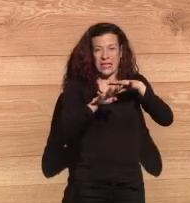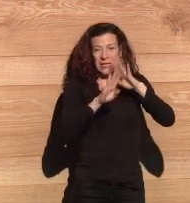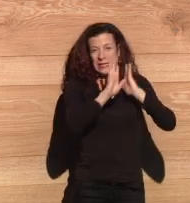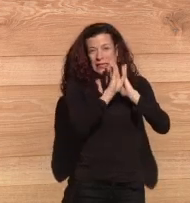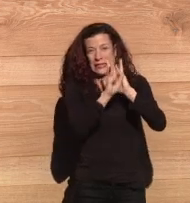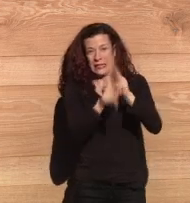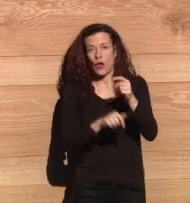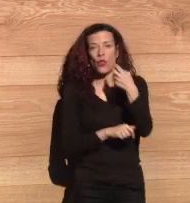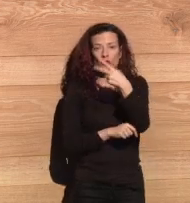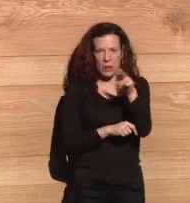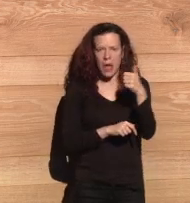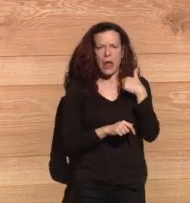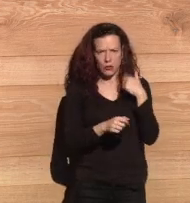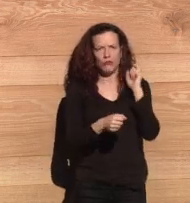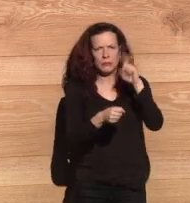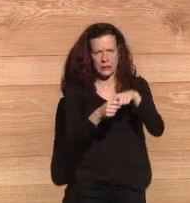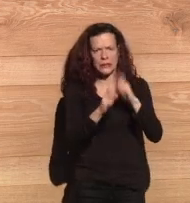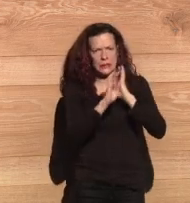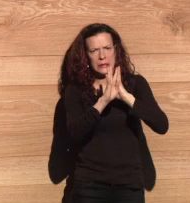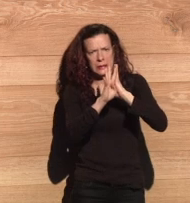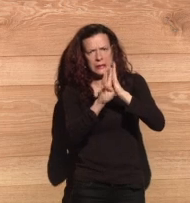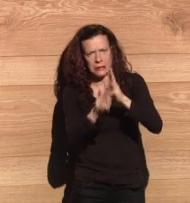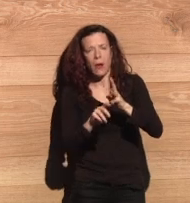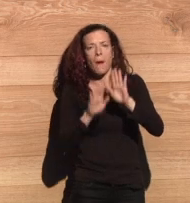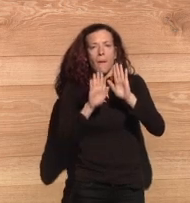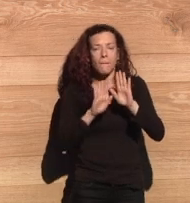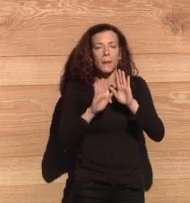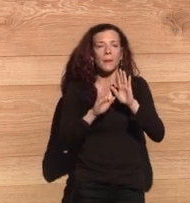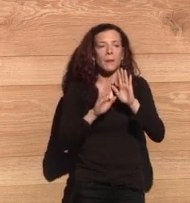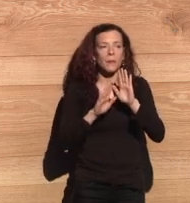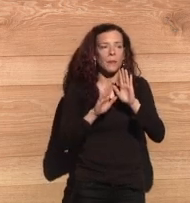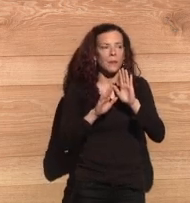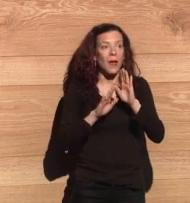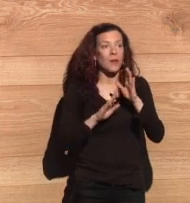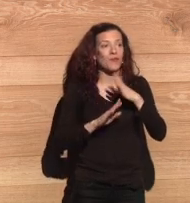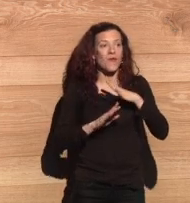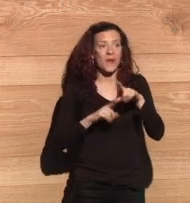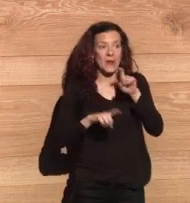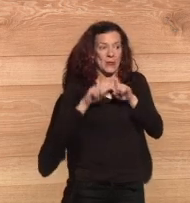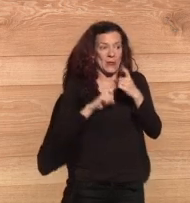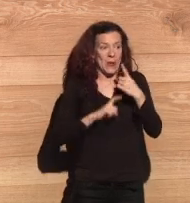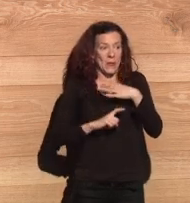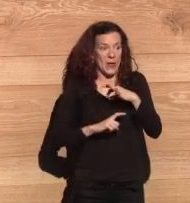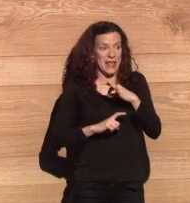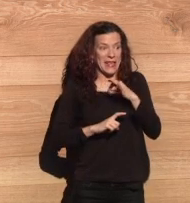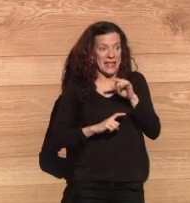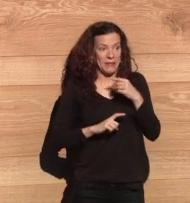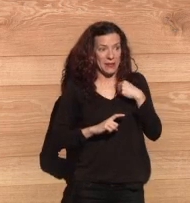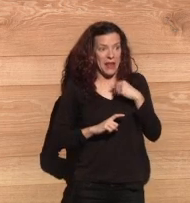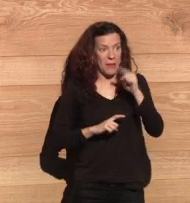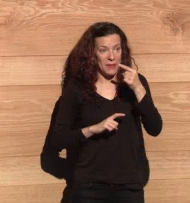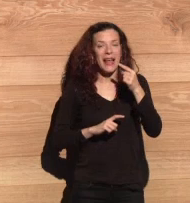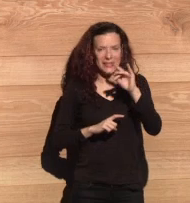semanas, pero también te puedo regresar una. Ay, sí, perdón. Es la primera, no. ¿La